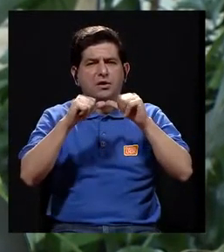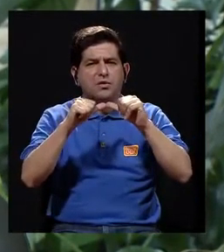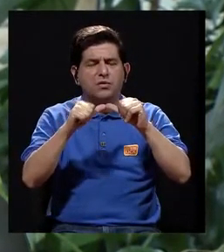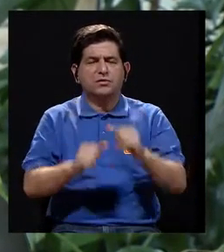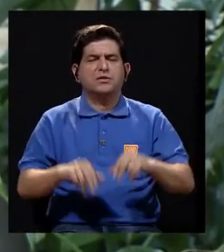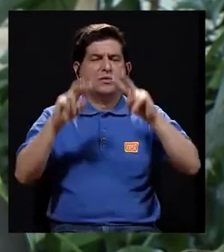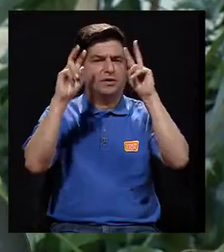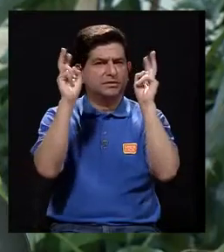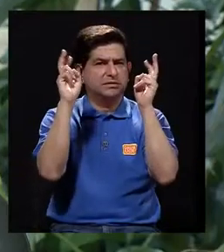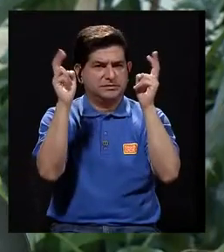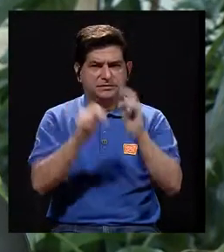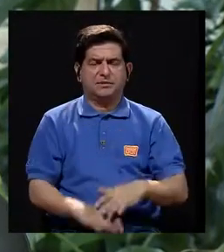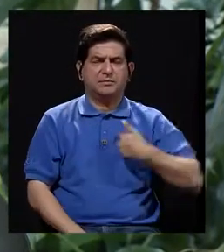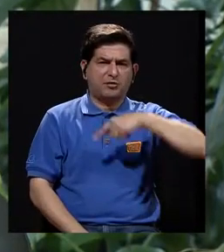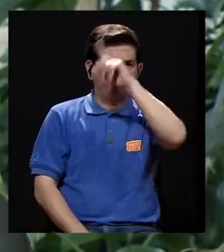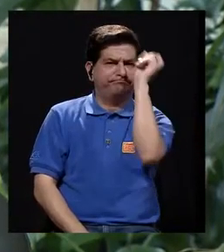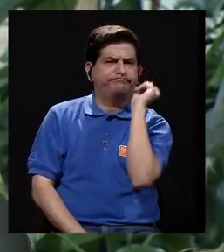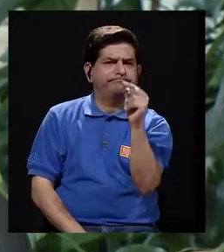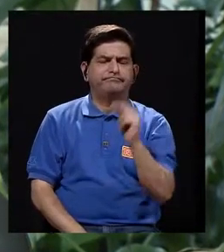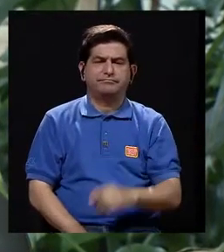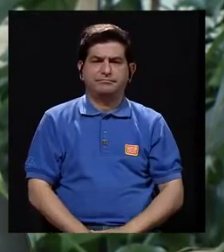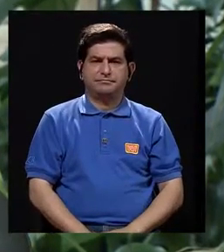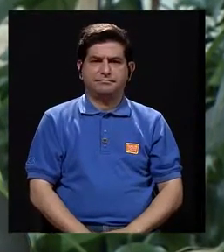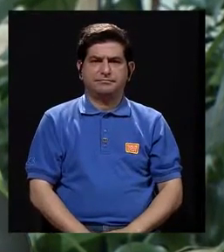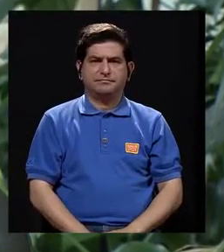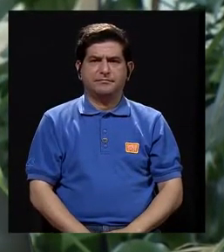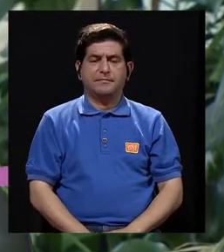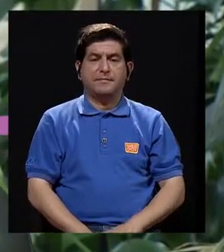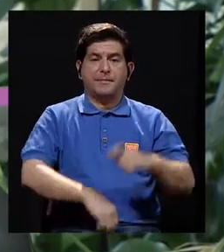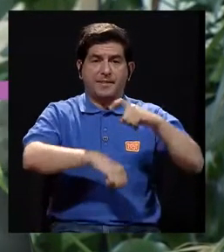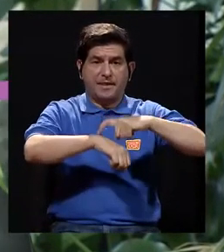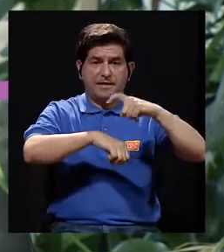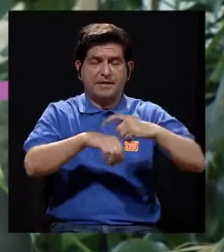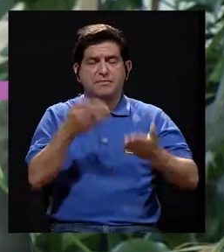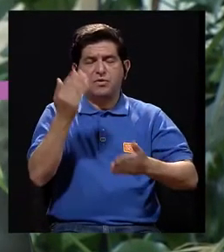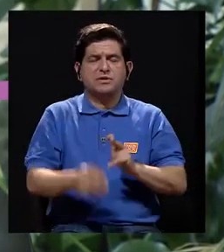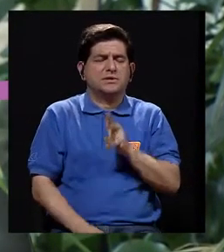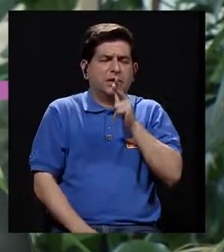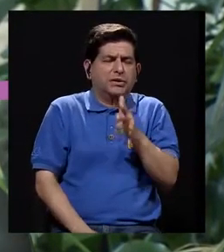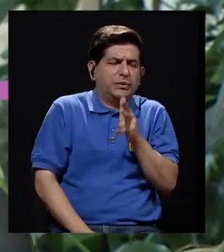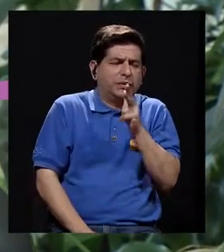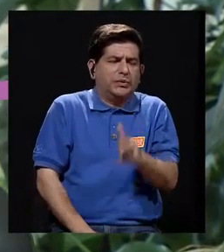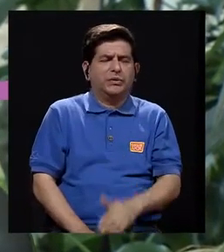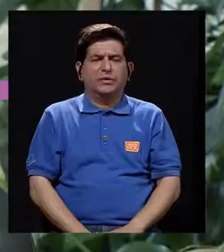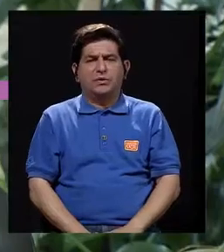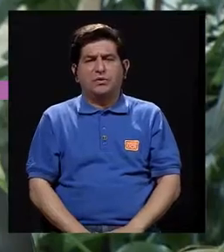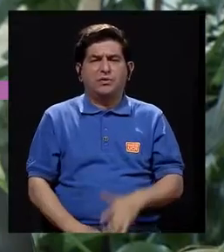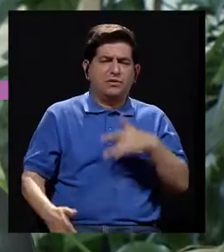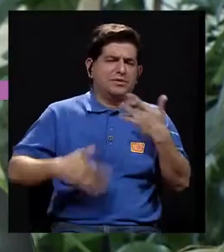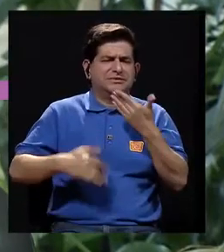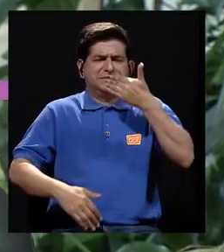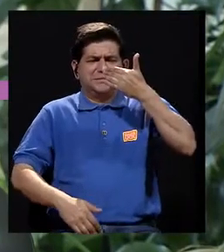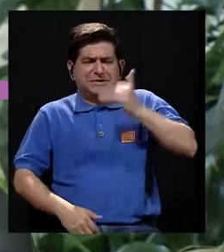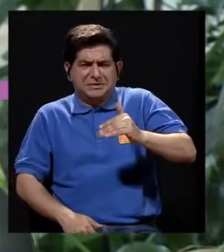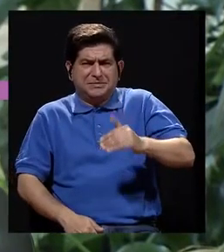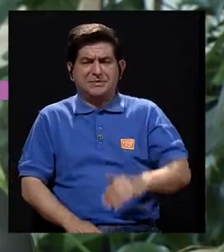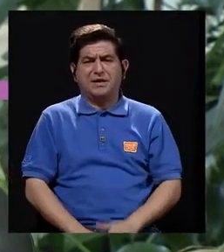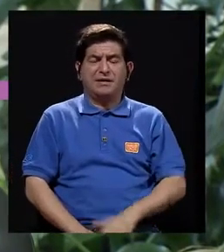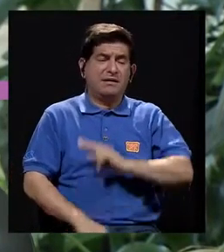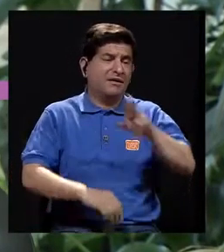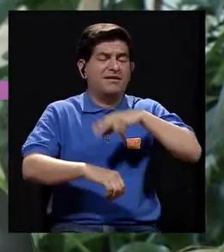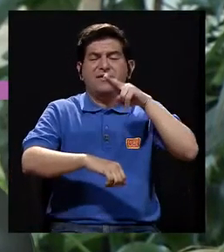continuar con este tema, quisiera preguntarle por ese periodo de náuseas, de malestar, todo lo